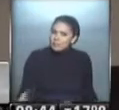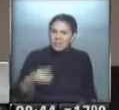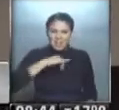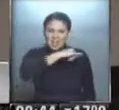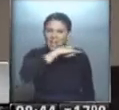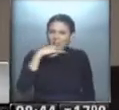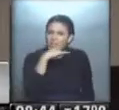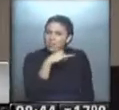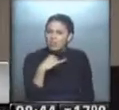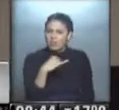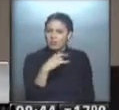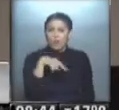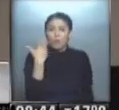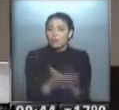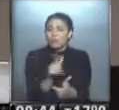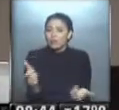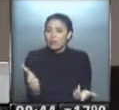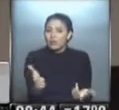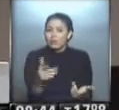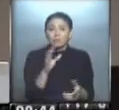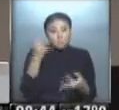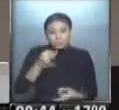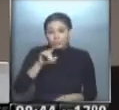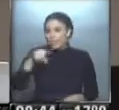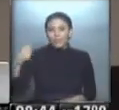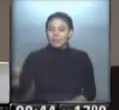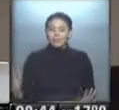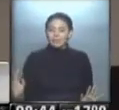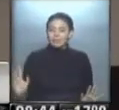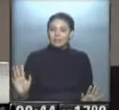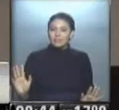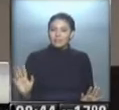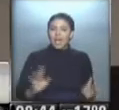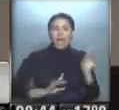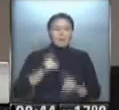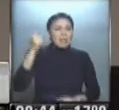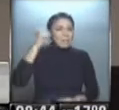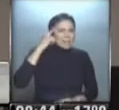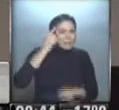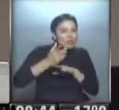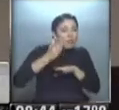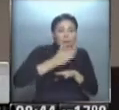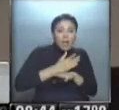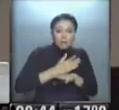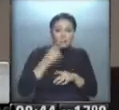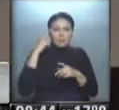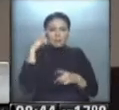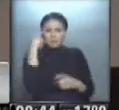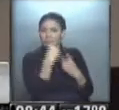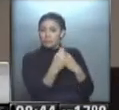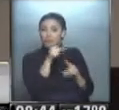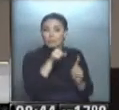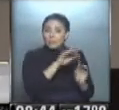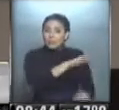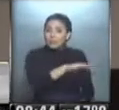obstaculizado con respecto a oportunidades bueno es todo lo contrario a lo que muchas veces mitos y prejuicios dijeron de este sector los